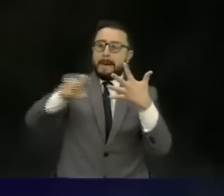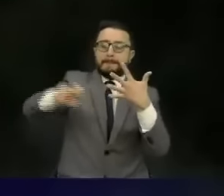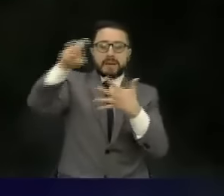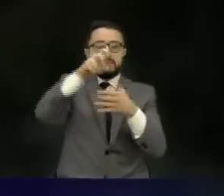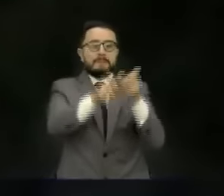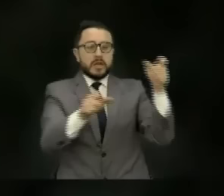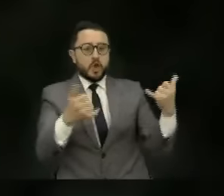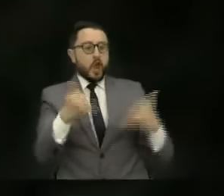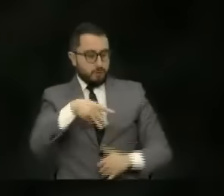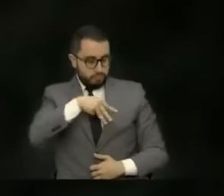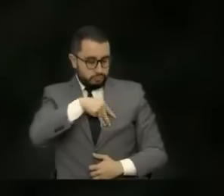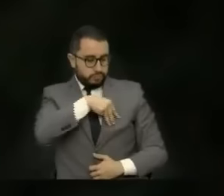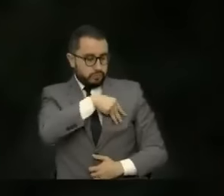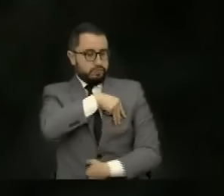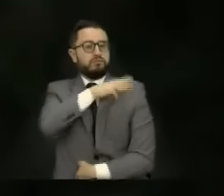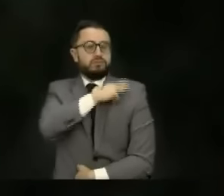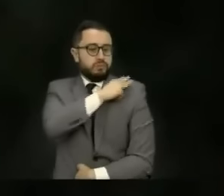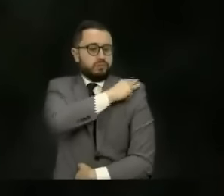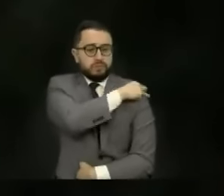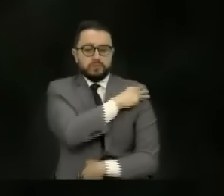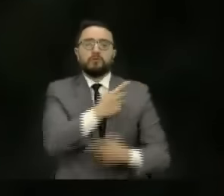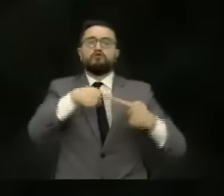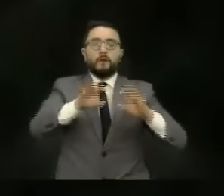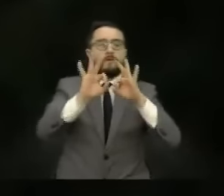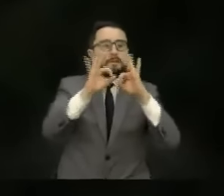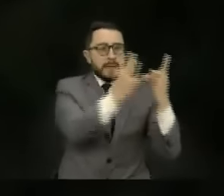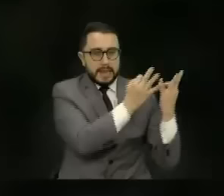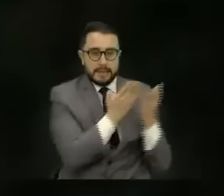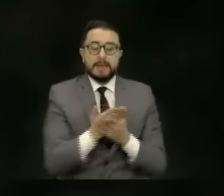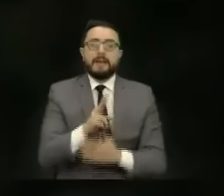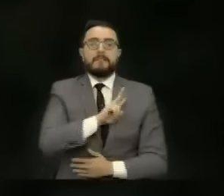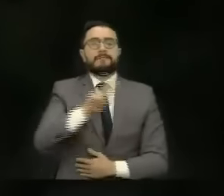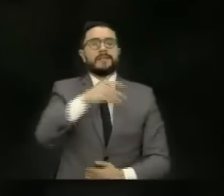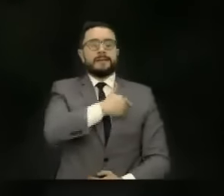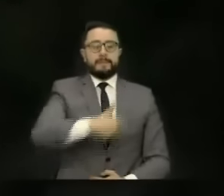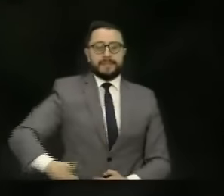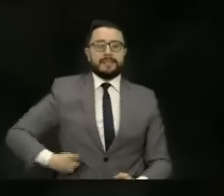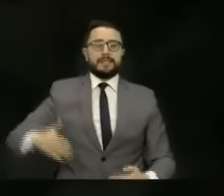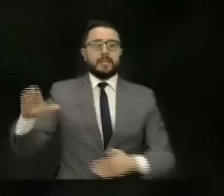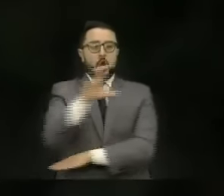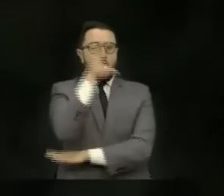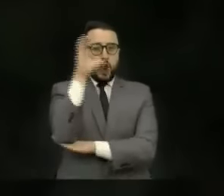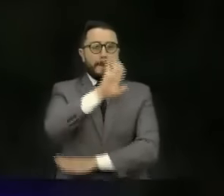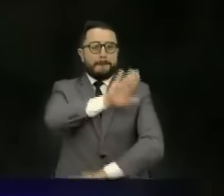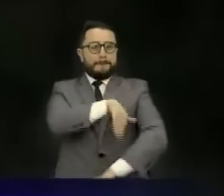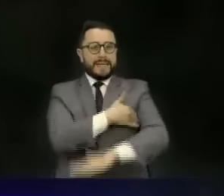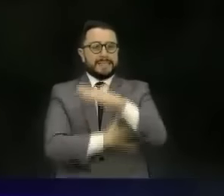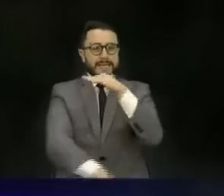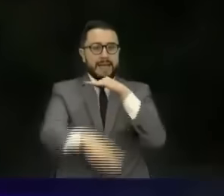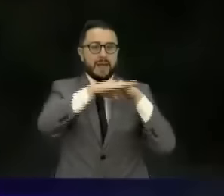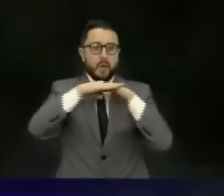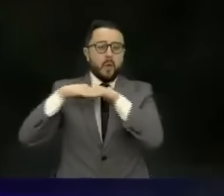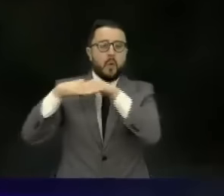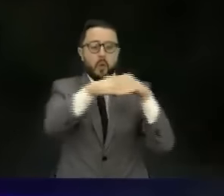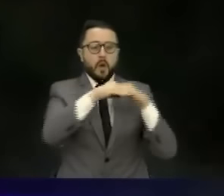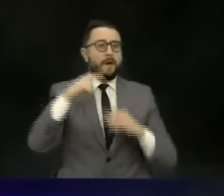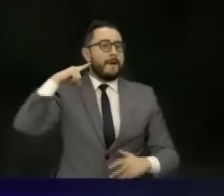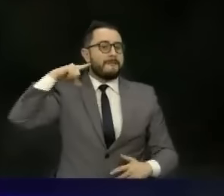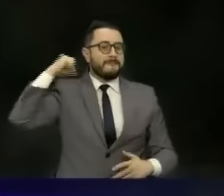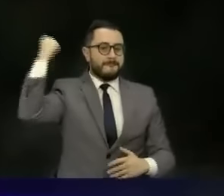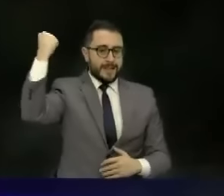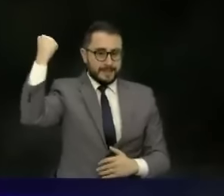condecorado y sus distinguidas familias, vicepresidente de la República de Colombia y ministra de Igualdad y Equidad, Francia Elena